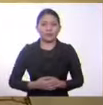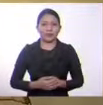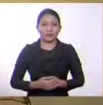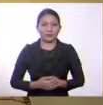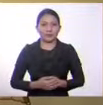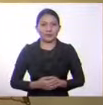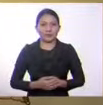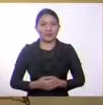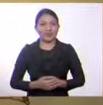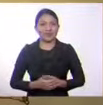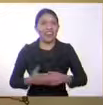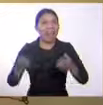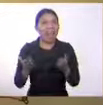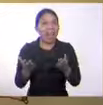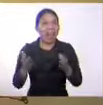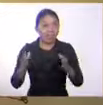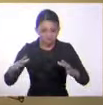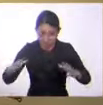Y hacer mucho esfuerzo.